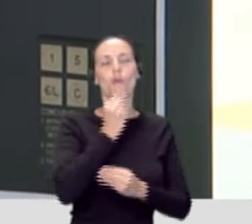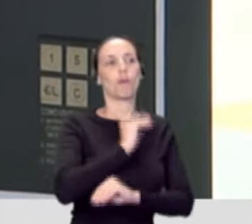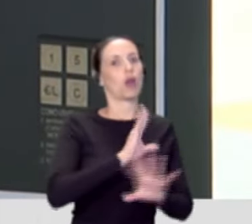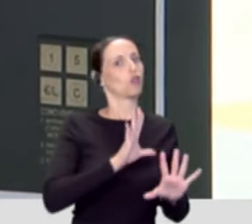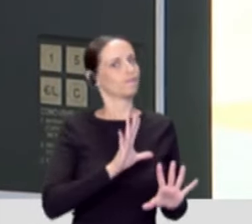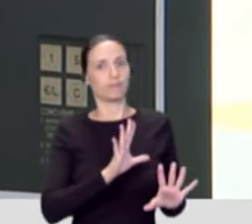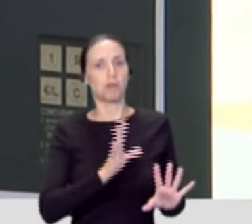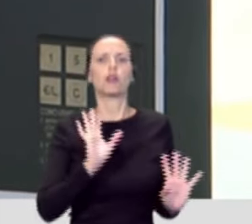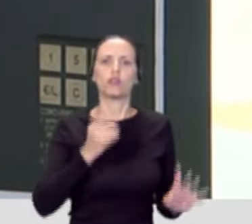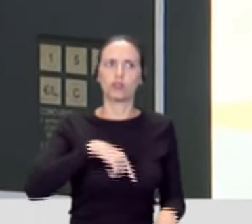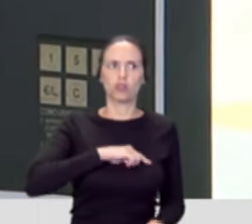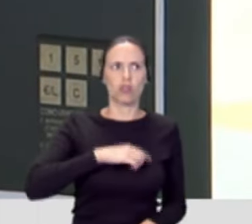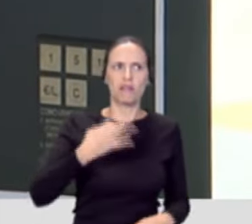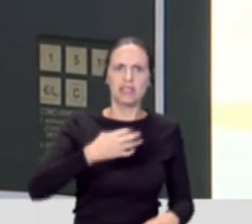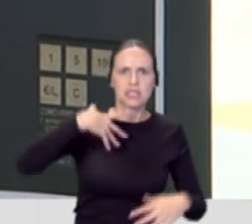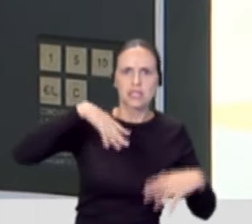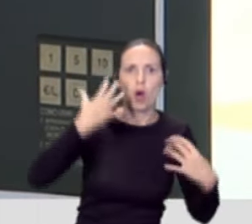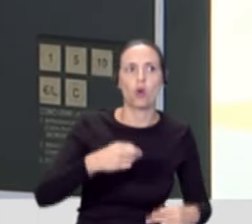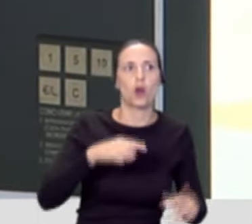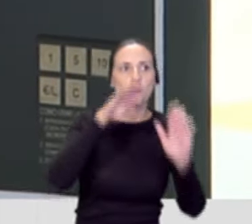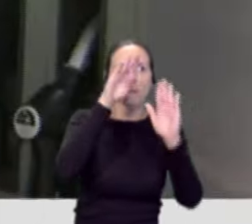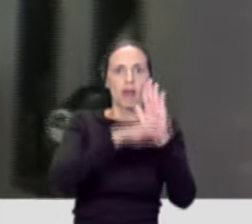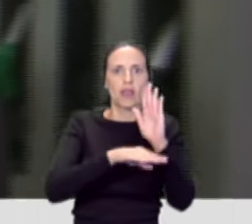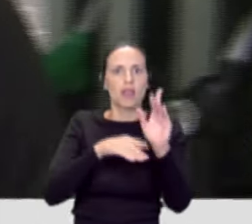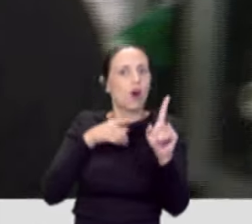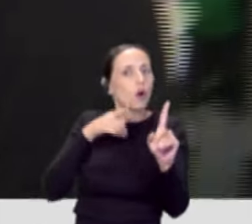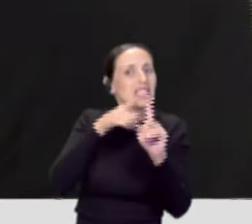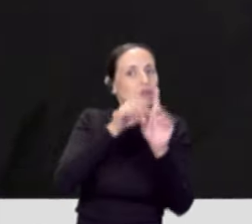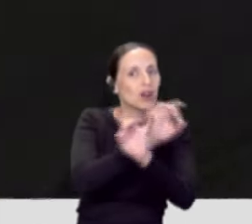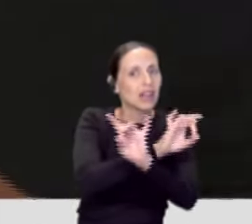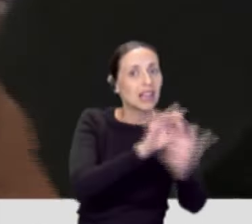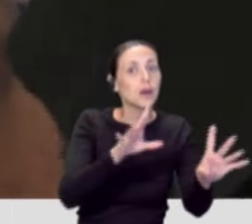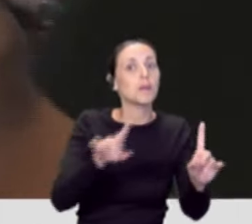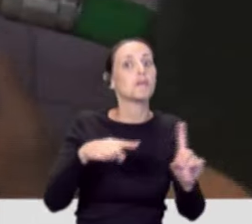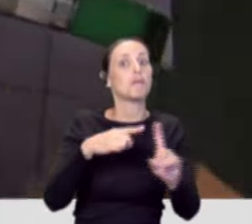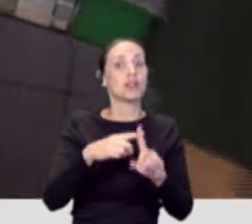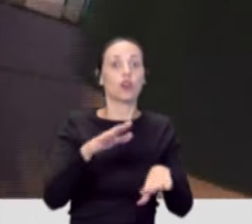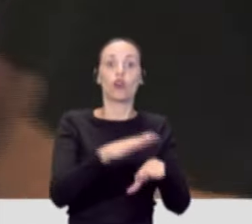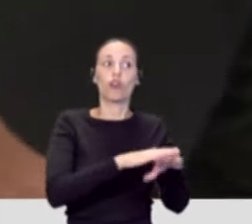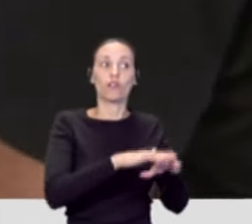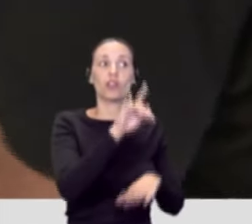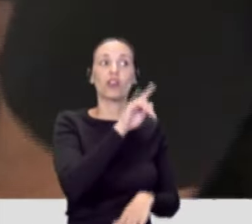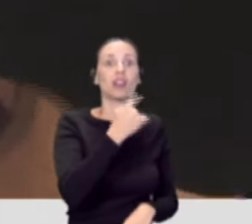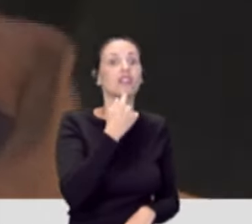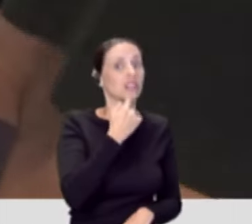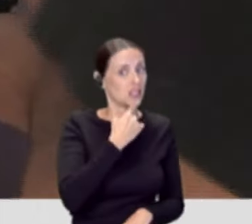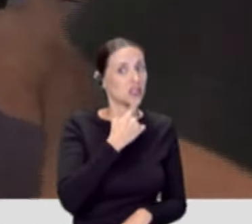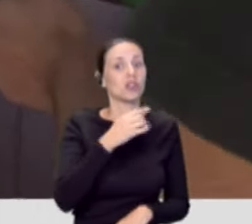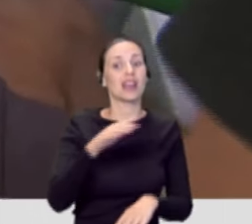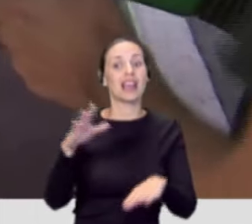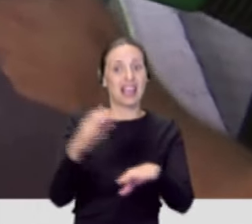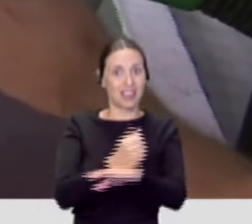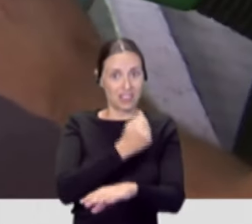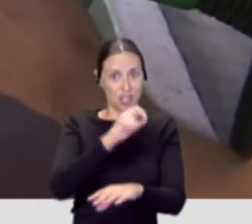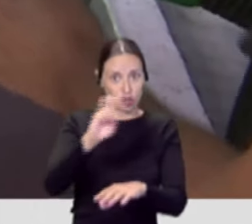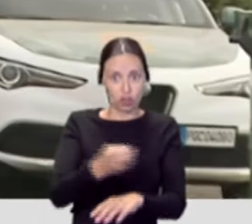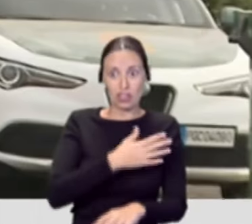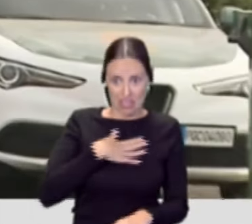finalista. Ya el Gobierno de Canarias ha dicho que se quiere sentar con los cabildos que lo vayan a implementar para, entre todos, ir